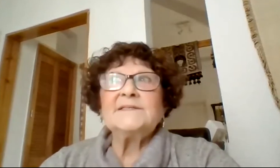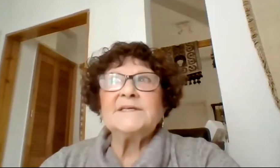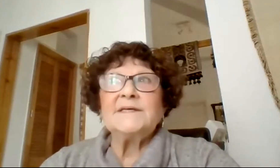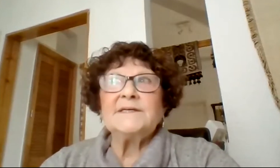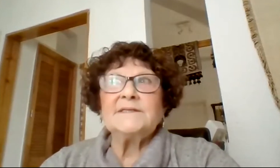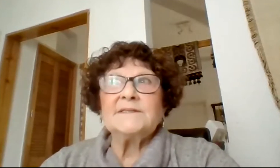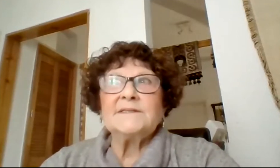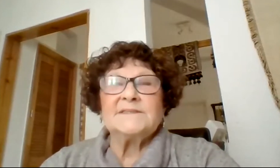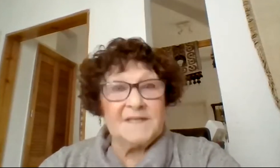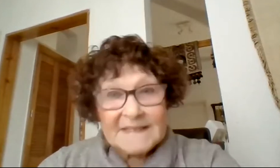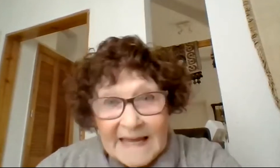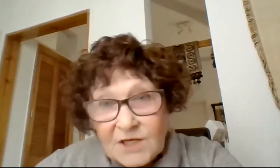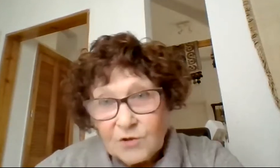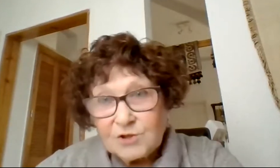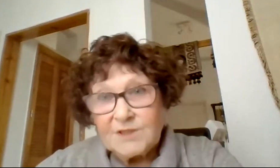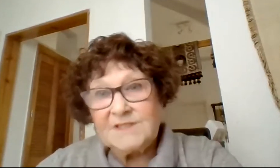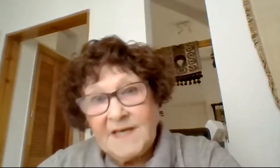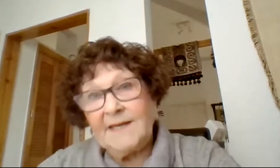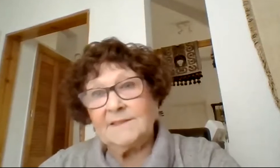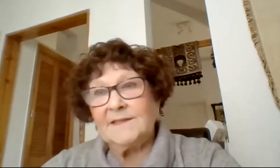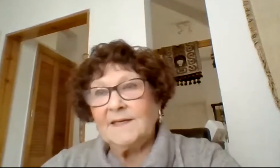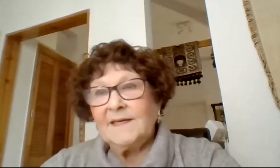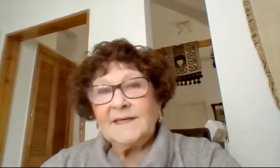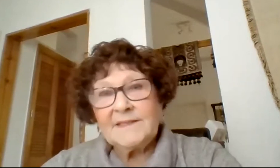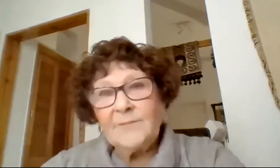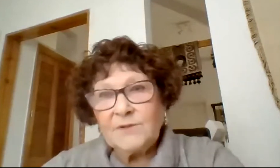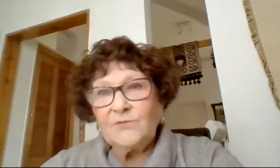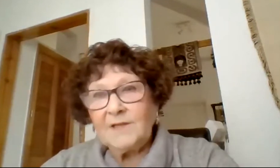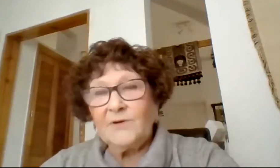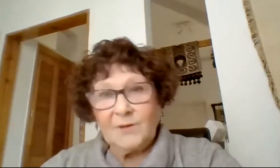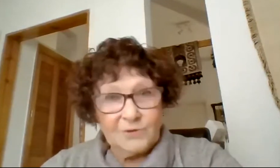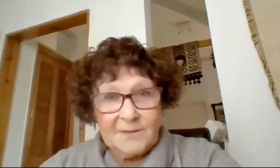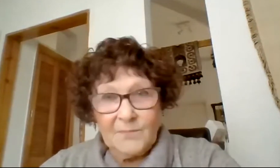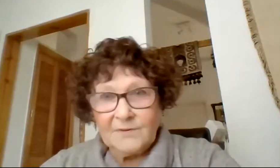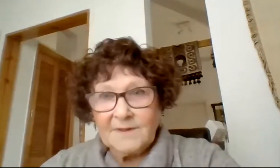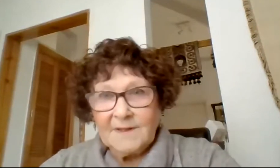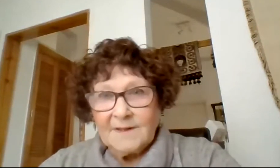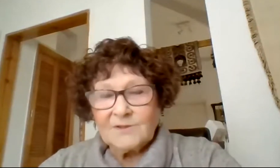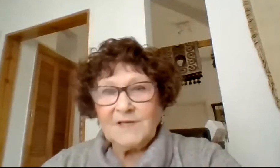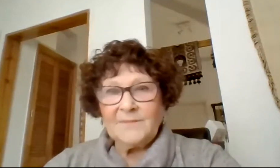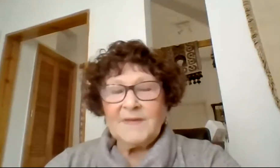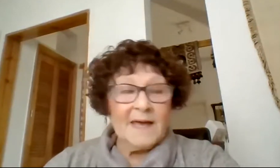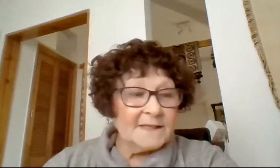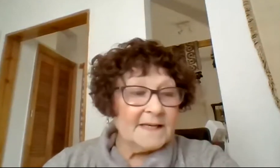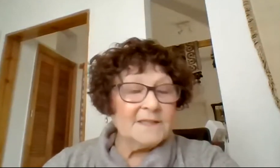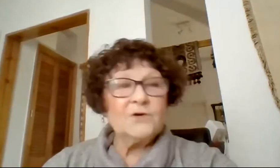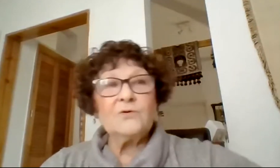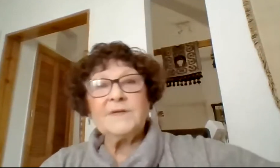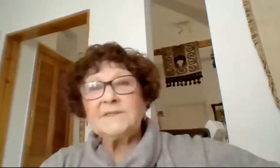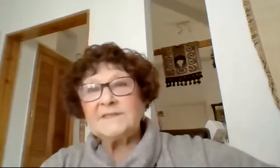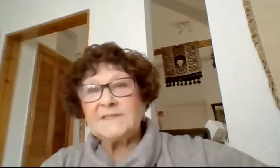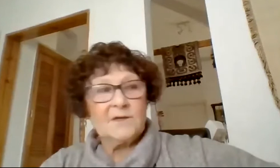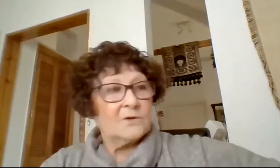desde hace 100 años ya estaba estudiando el autismo. O sea, había en el